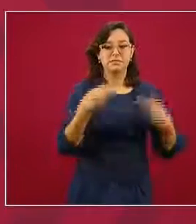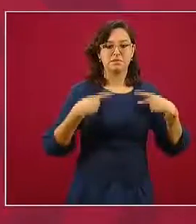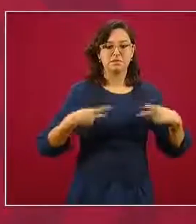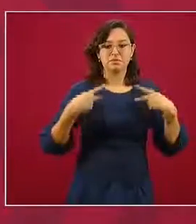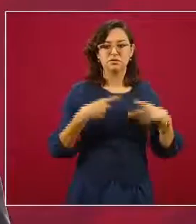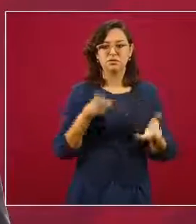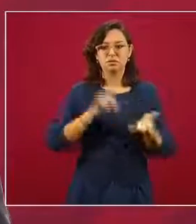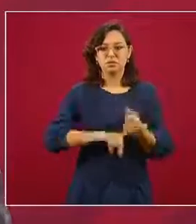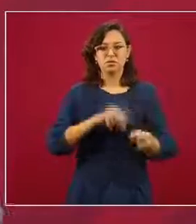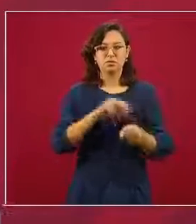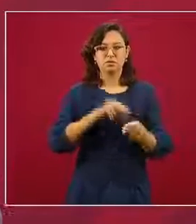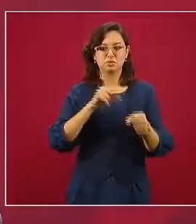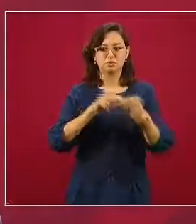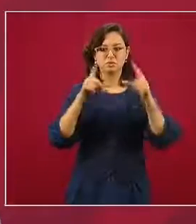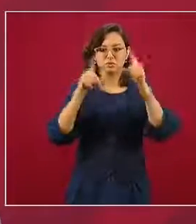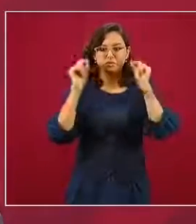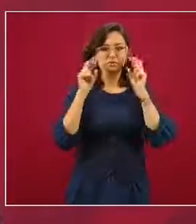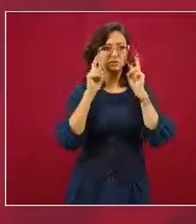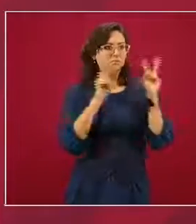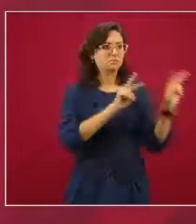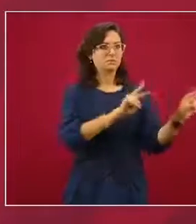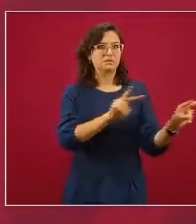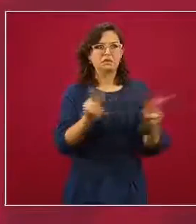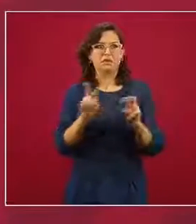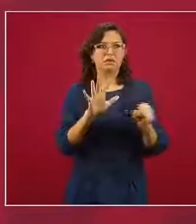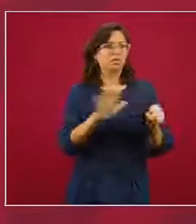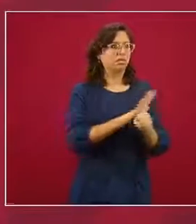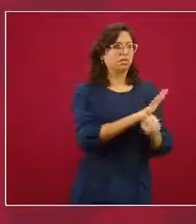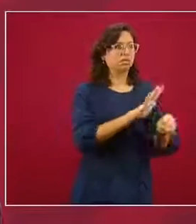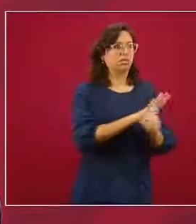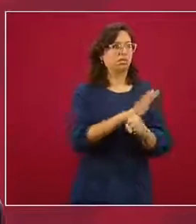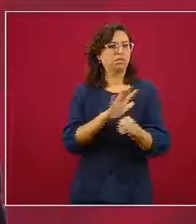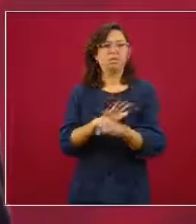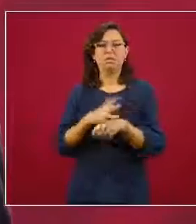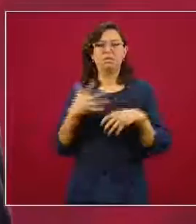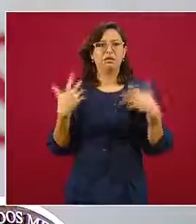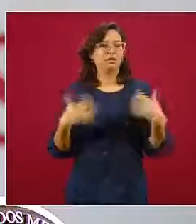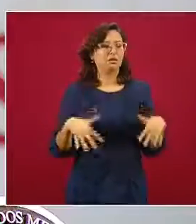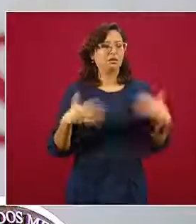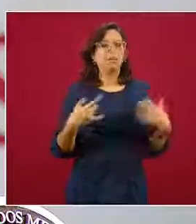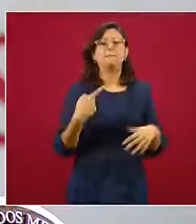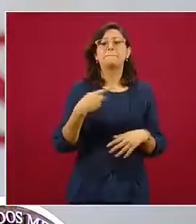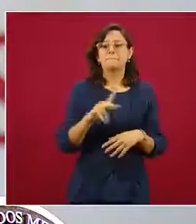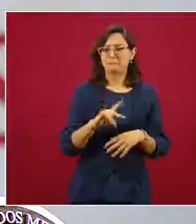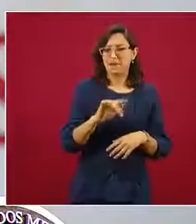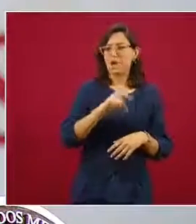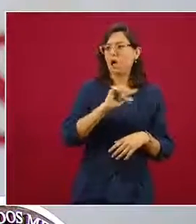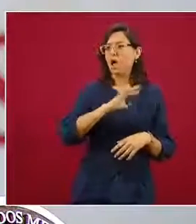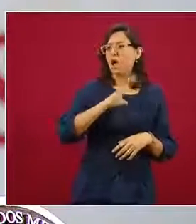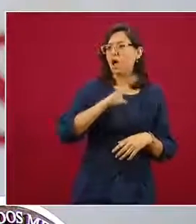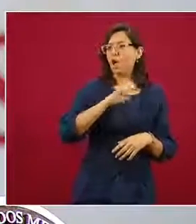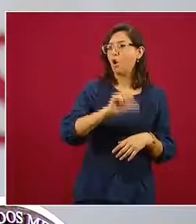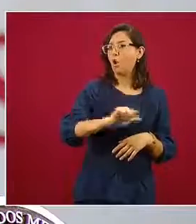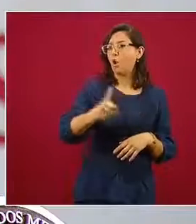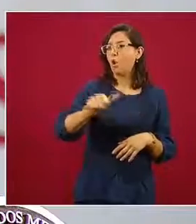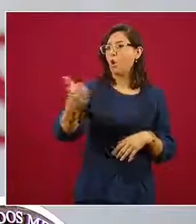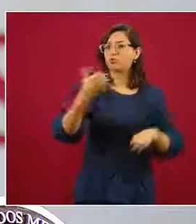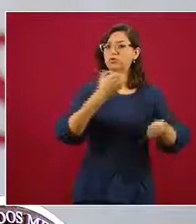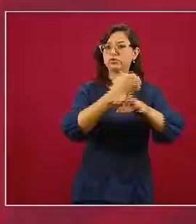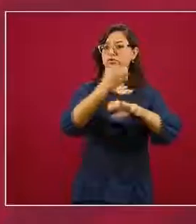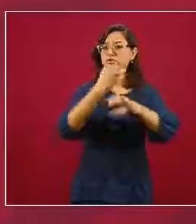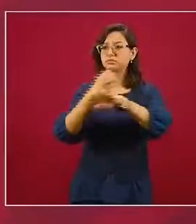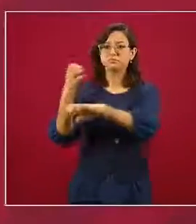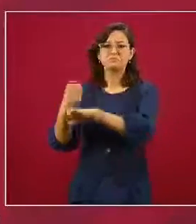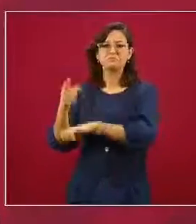ahí, identifican que está saturado. Pero no debe perderse de vista que existen varios otros hospitales por estado, por